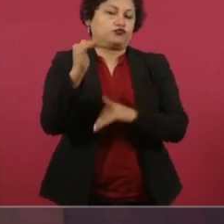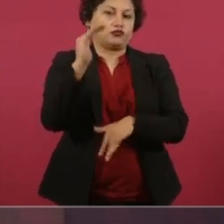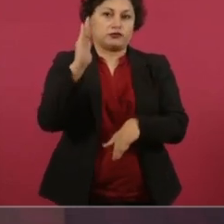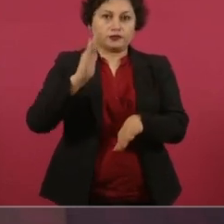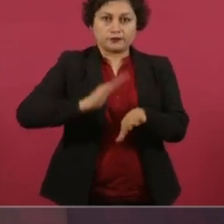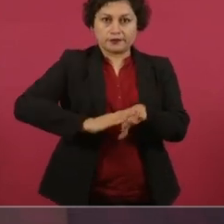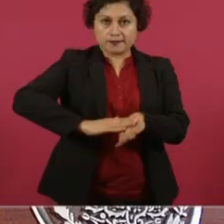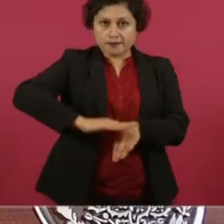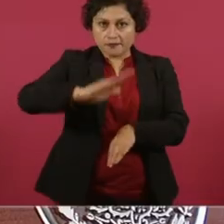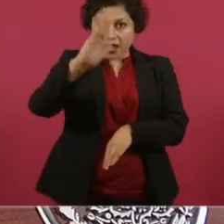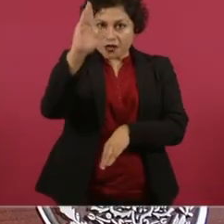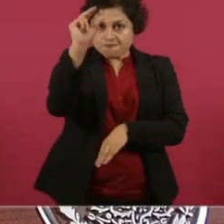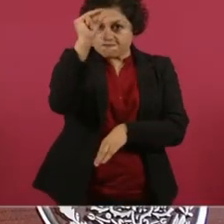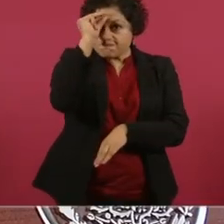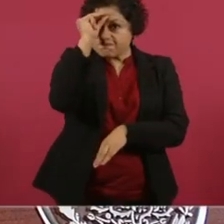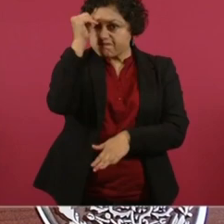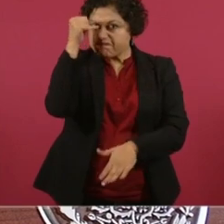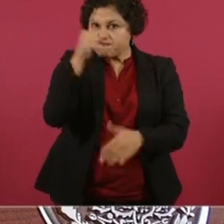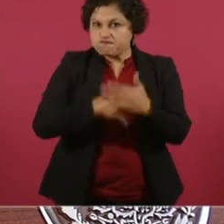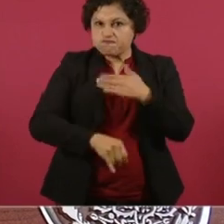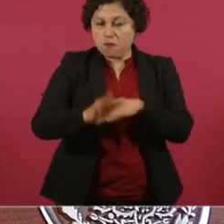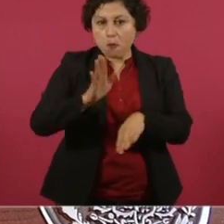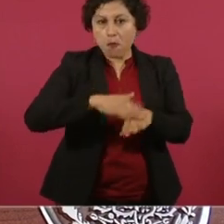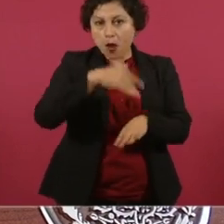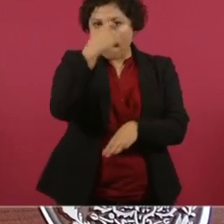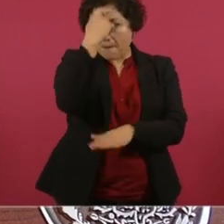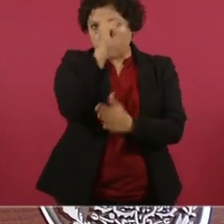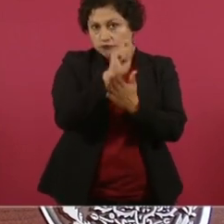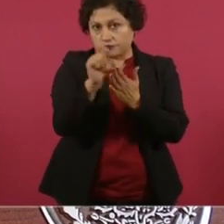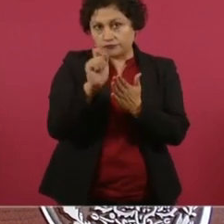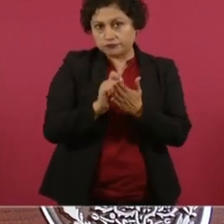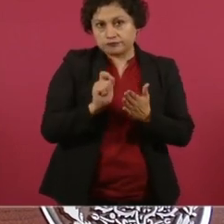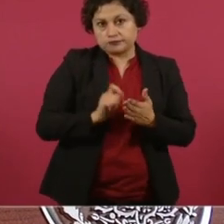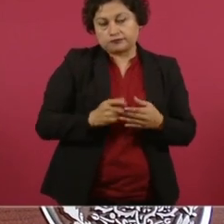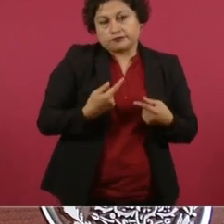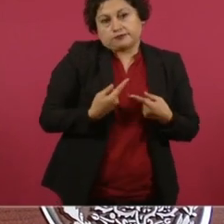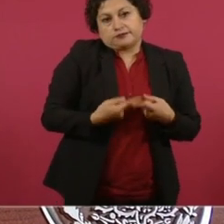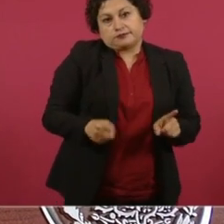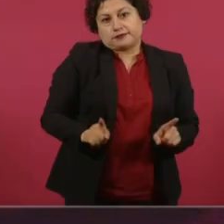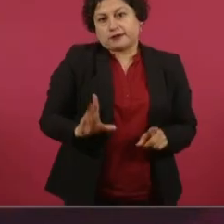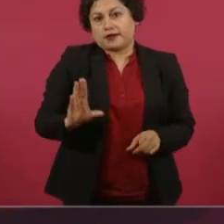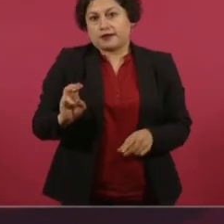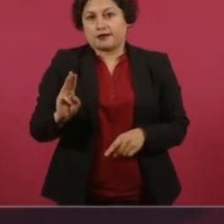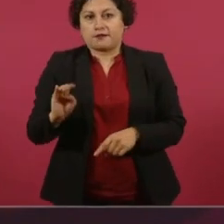culto, más intelectual que Héctor Aguilar Camín.